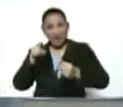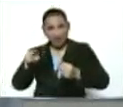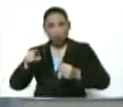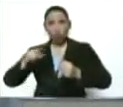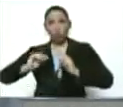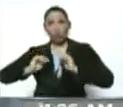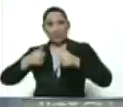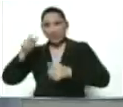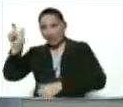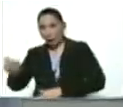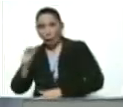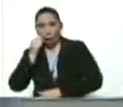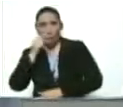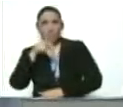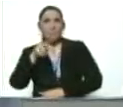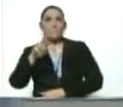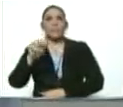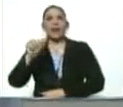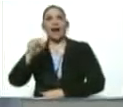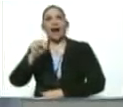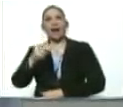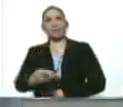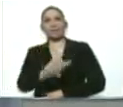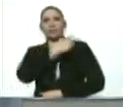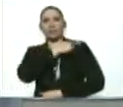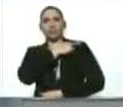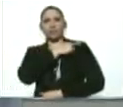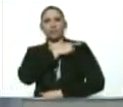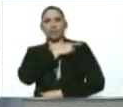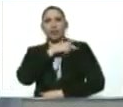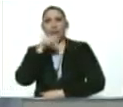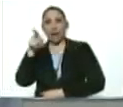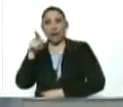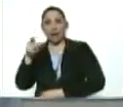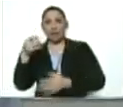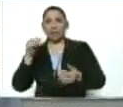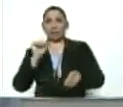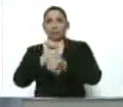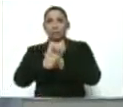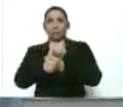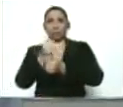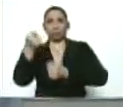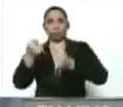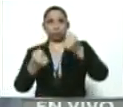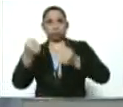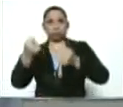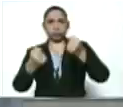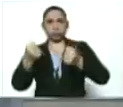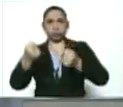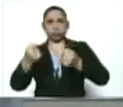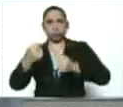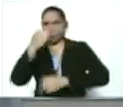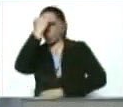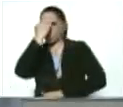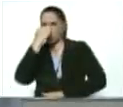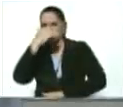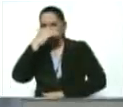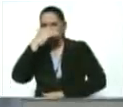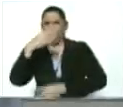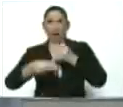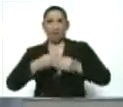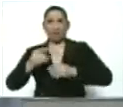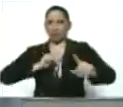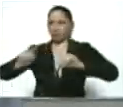plan, a raíz de la detención de un conductor. Él tenía un conductor de facto, digamos, le hacía diligencias